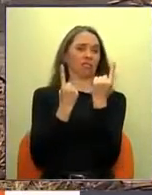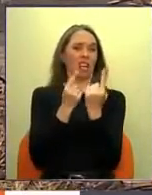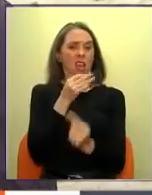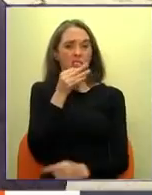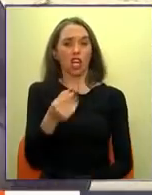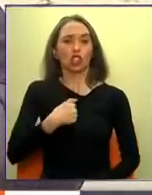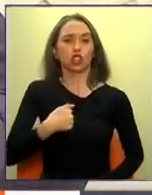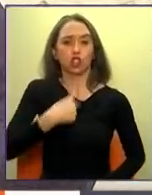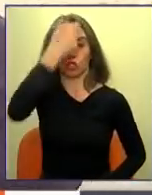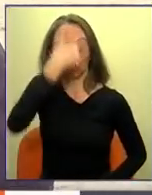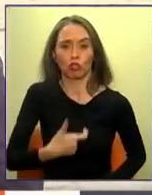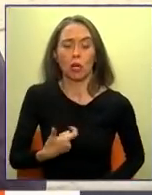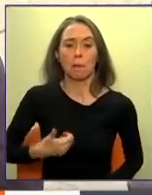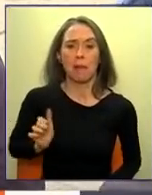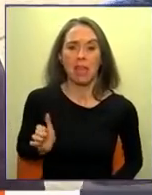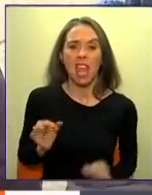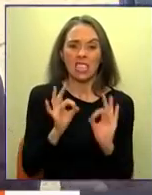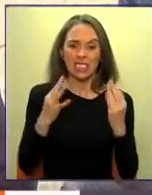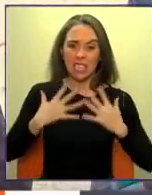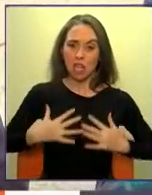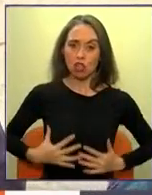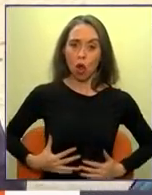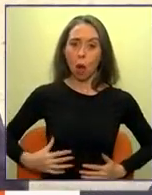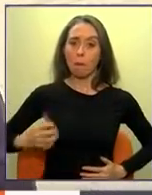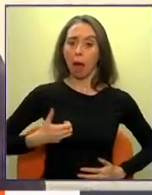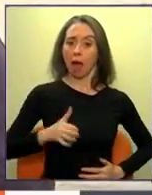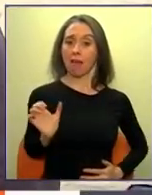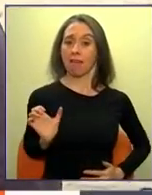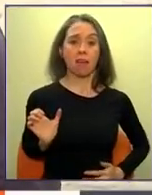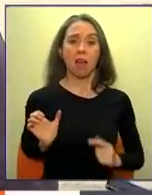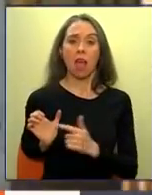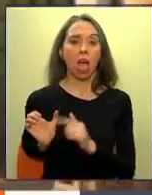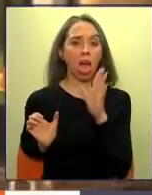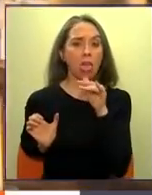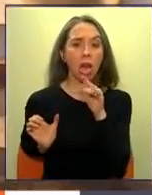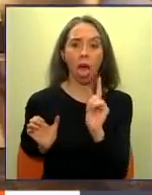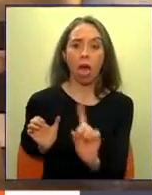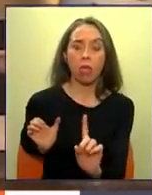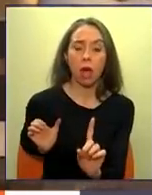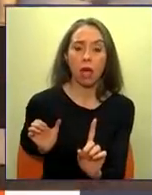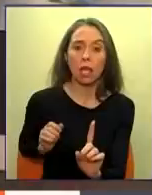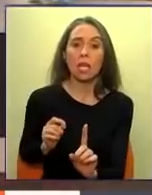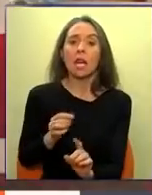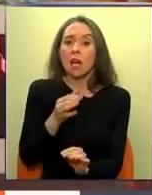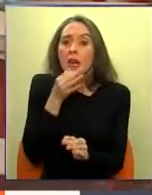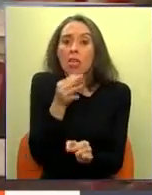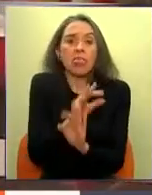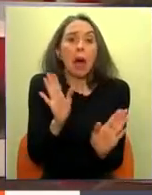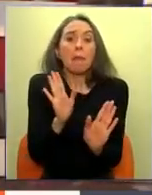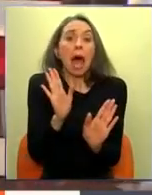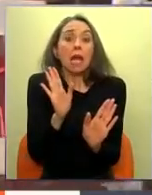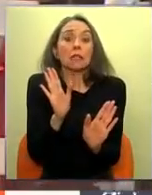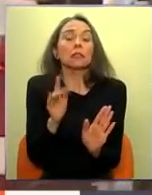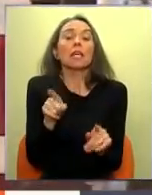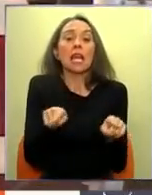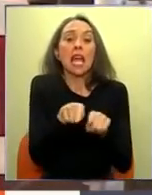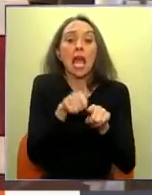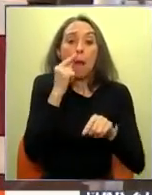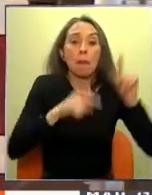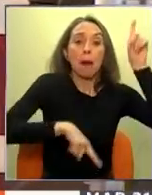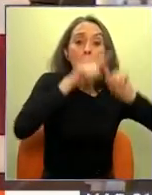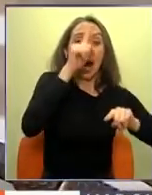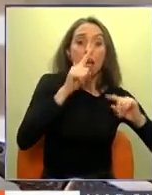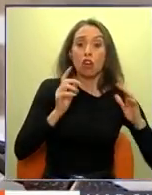PDI, pero sin vestimentas ni algún tipo de identificación. No alcanzaron a decir nada más cuando su hermano mayor se fue